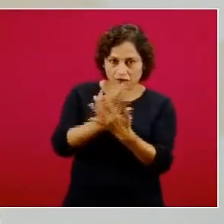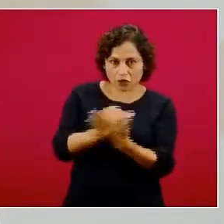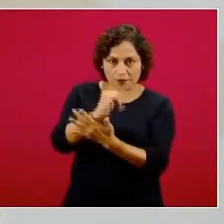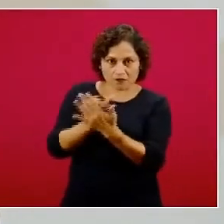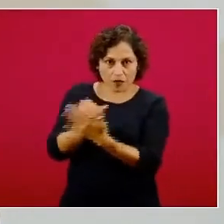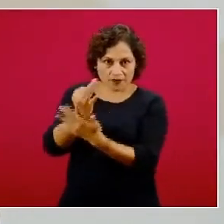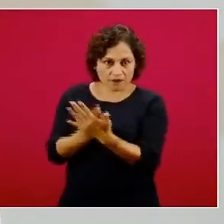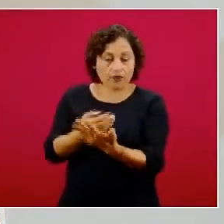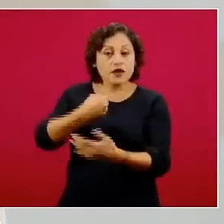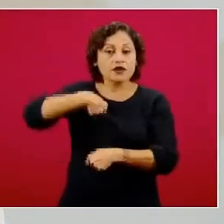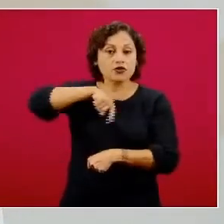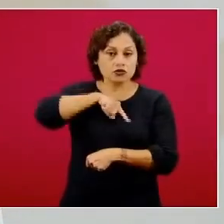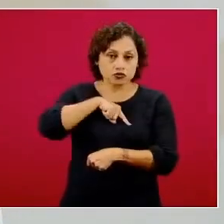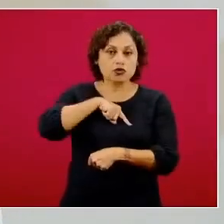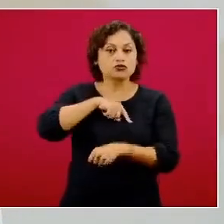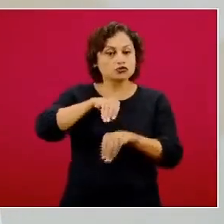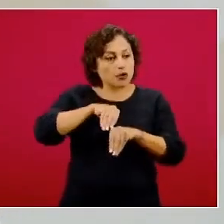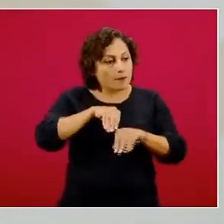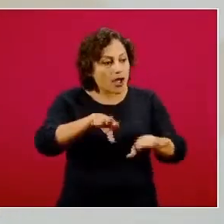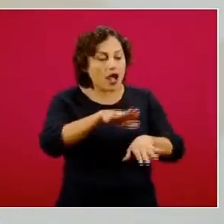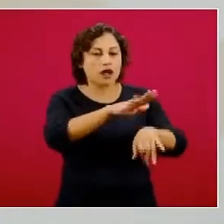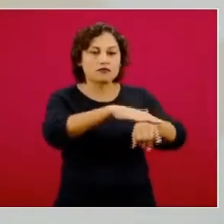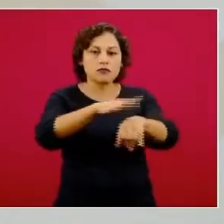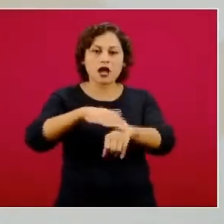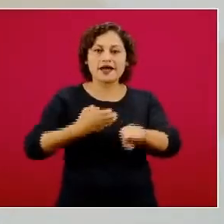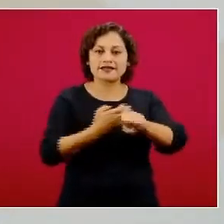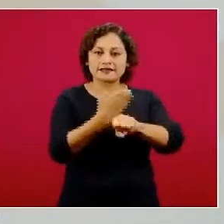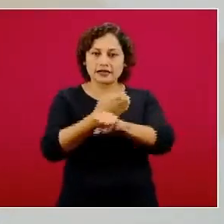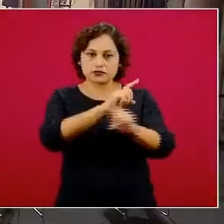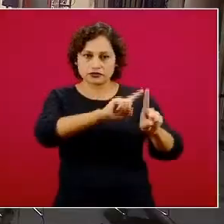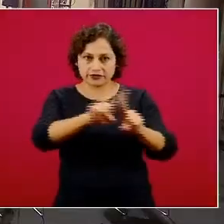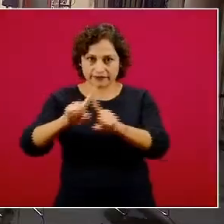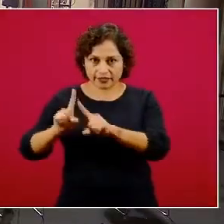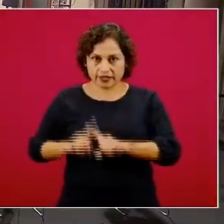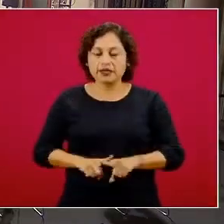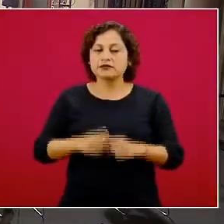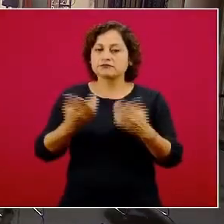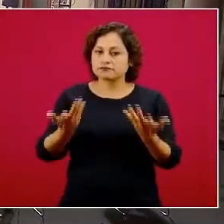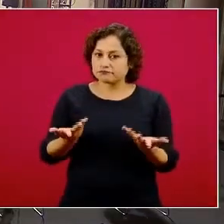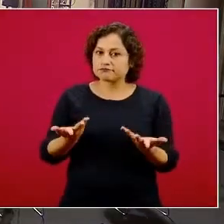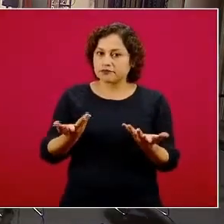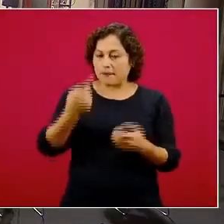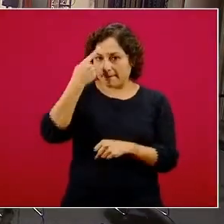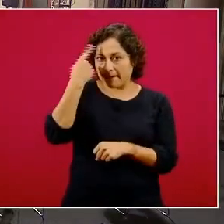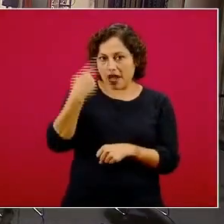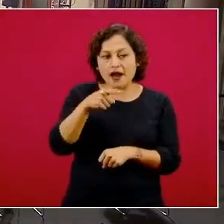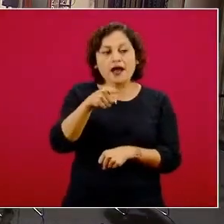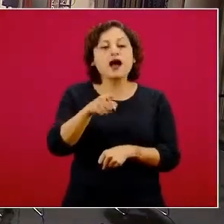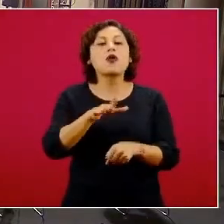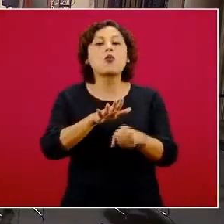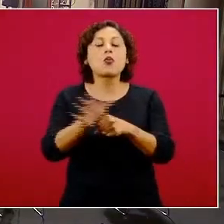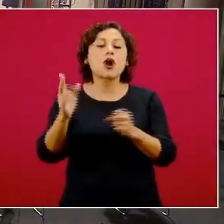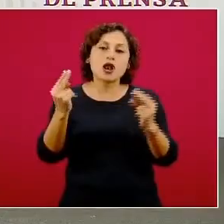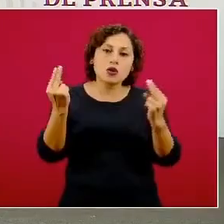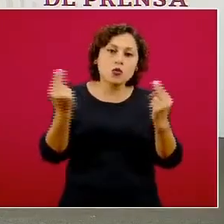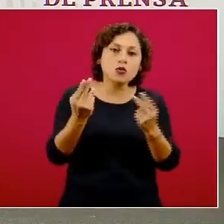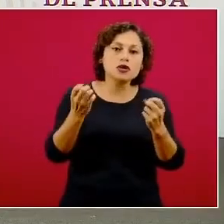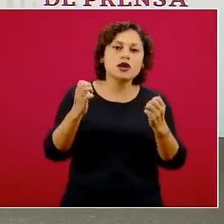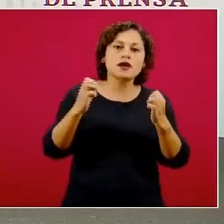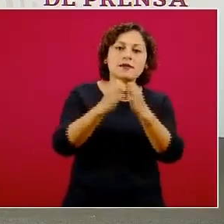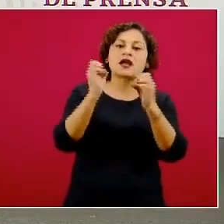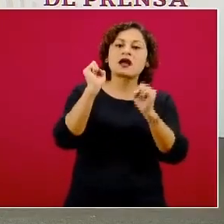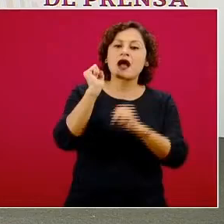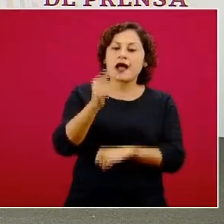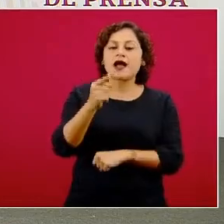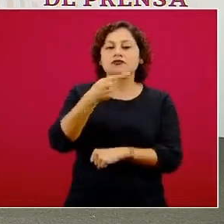comparten con las entidades federativas a través de pues las áreas de urgencias o las áreas epidemiológicas. Como les